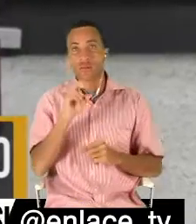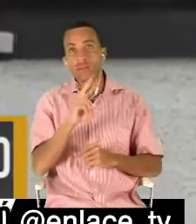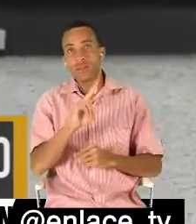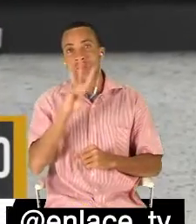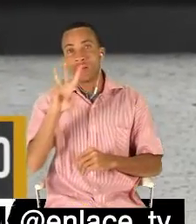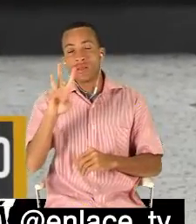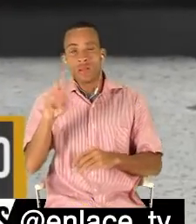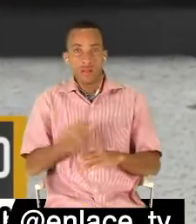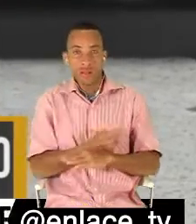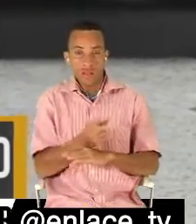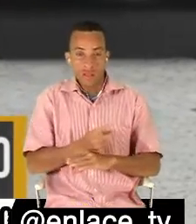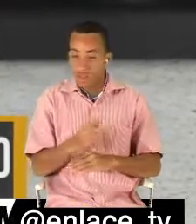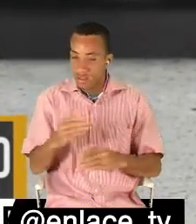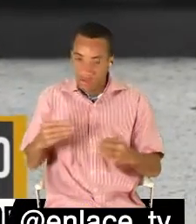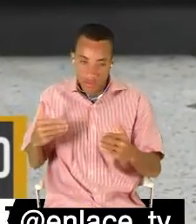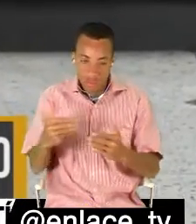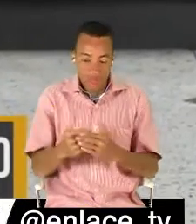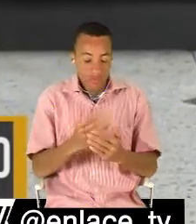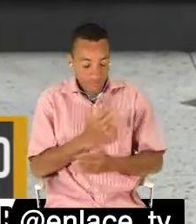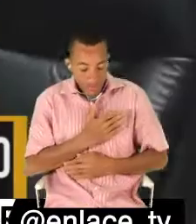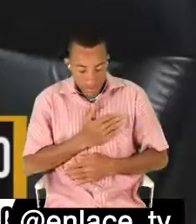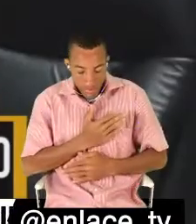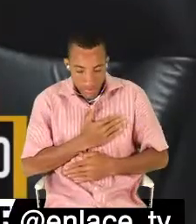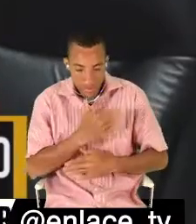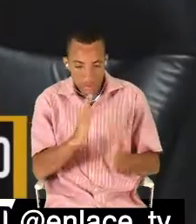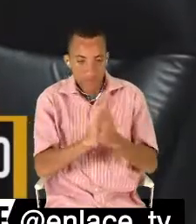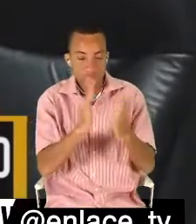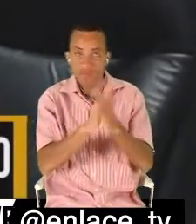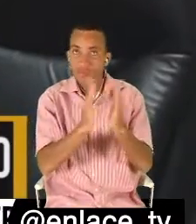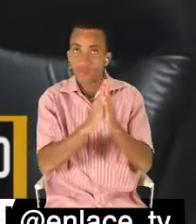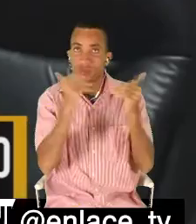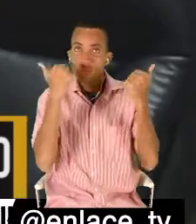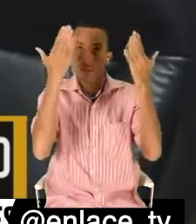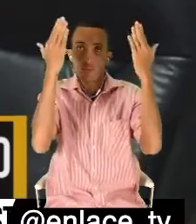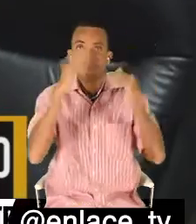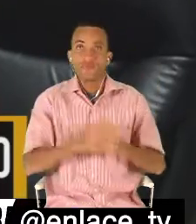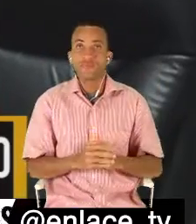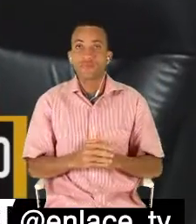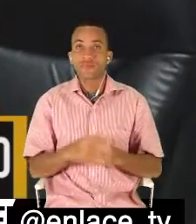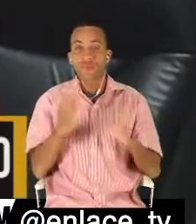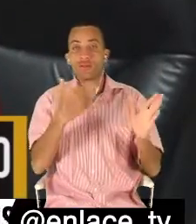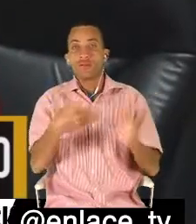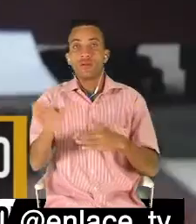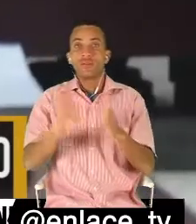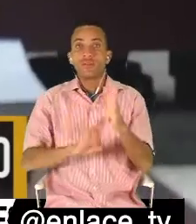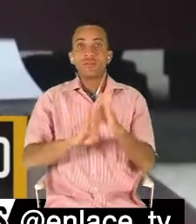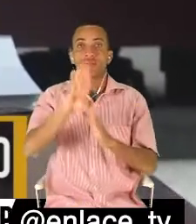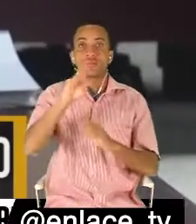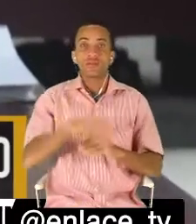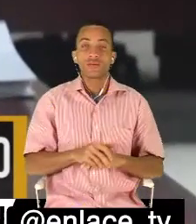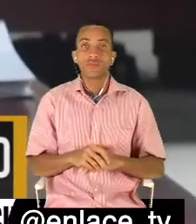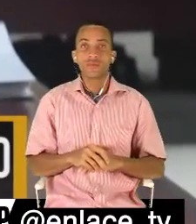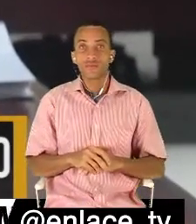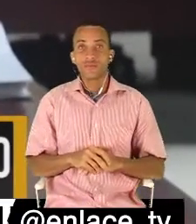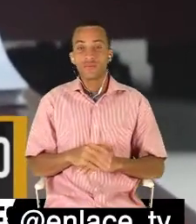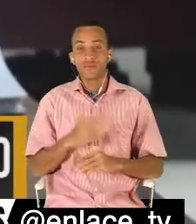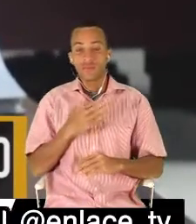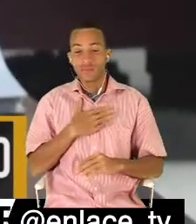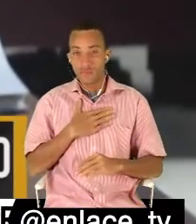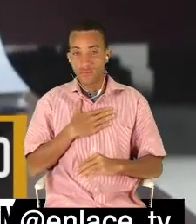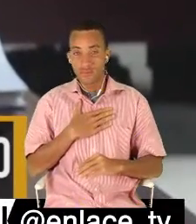horas continuas, y hay que aplaudírselo. Y es un plan de desarrollo que, yo repito, no es un plan de desarrollo